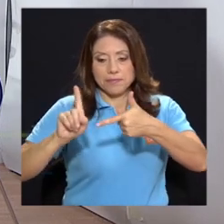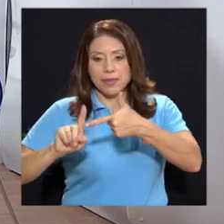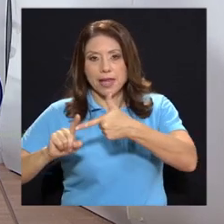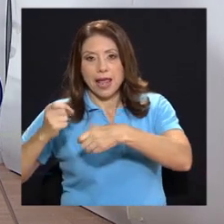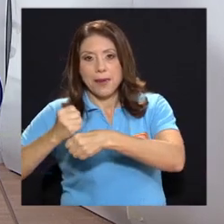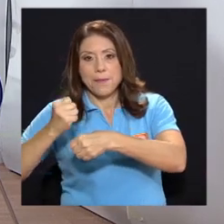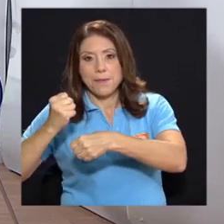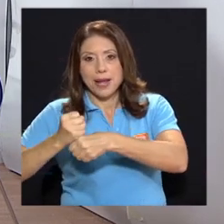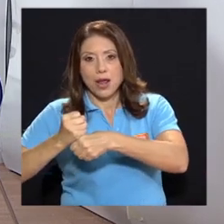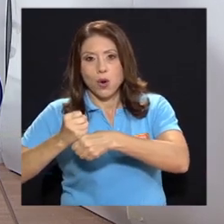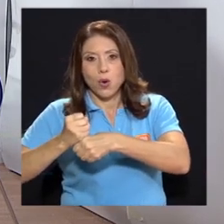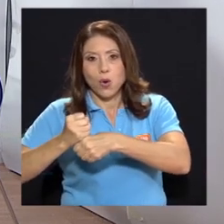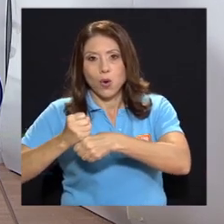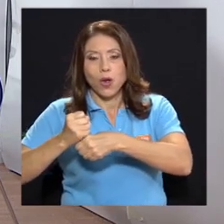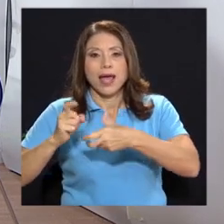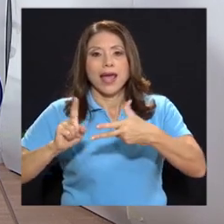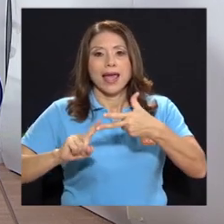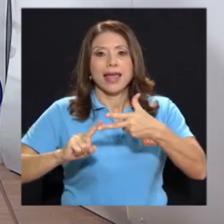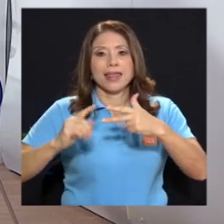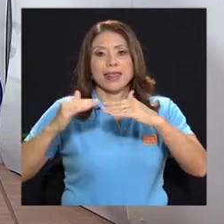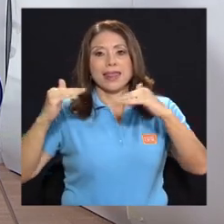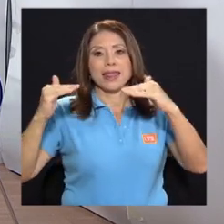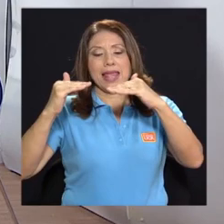desigualdad y pobreza porque